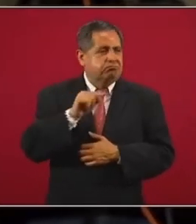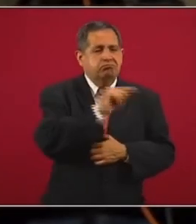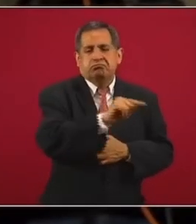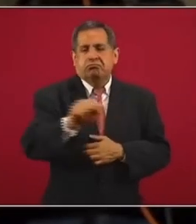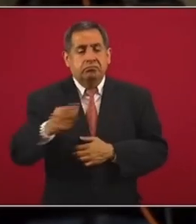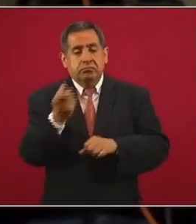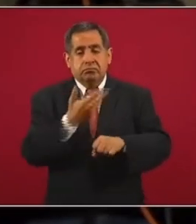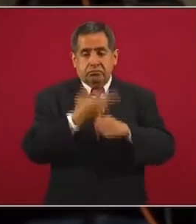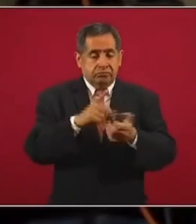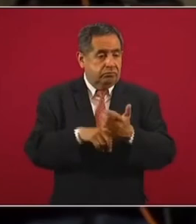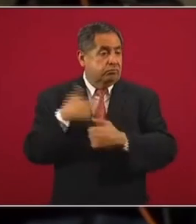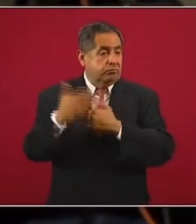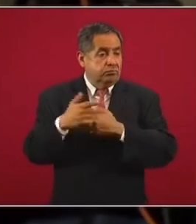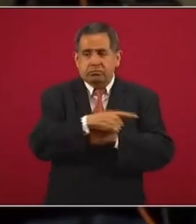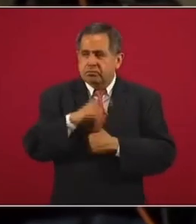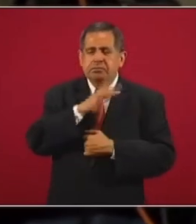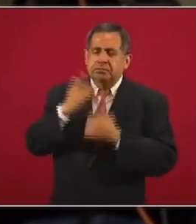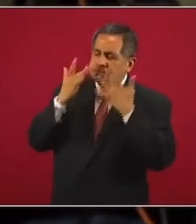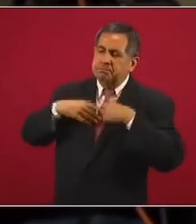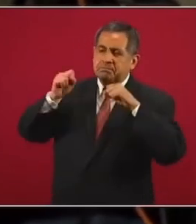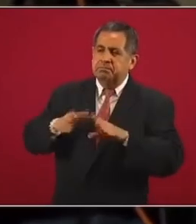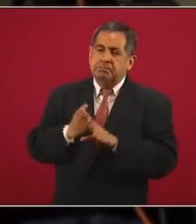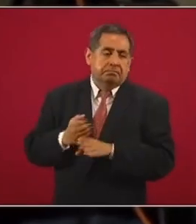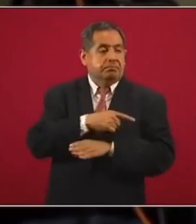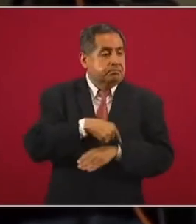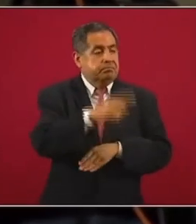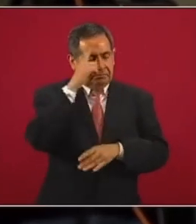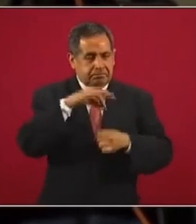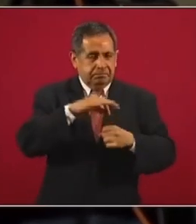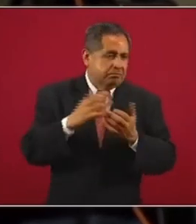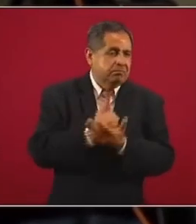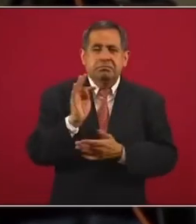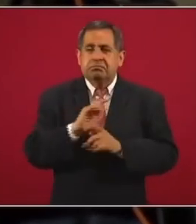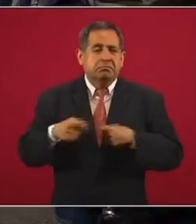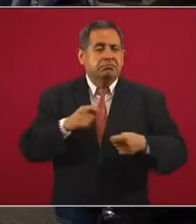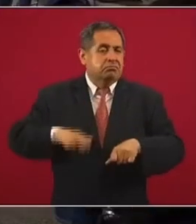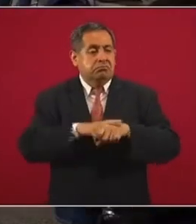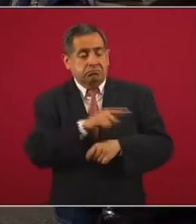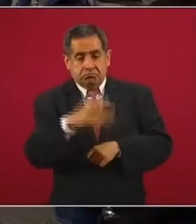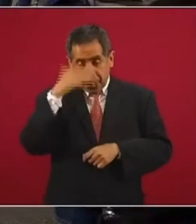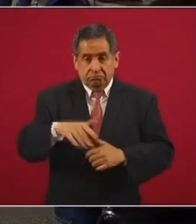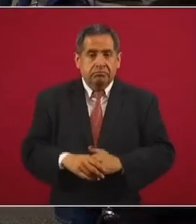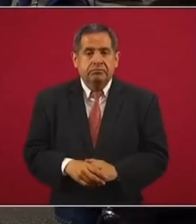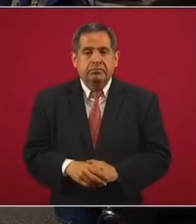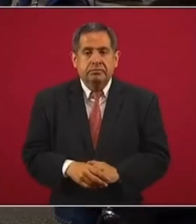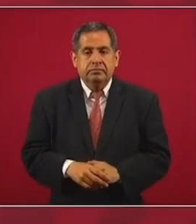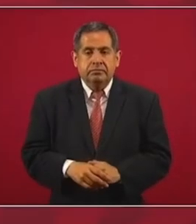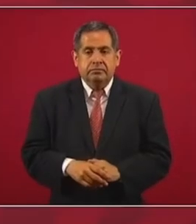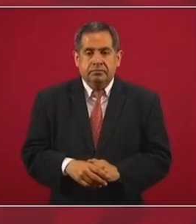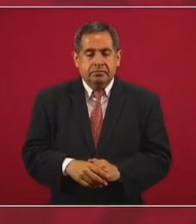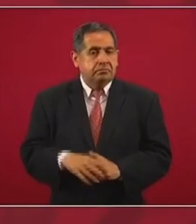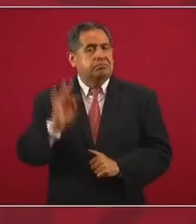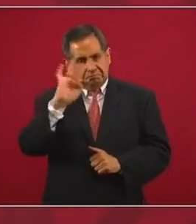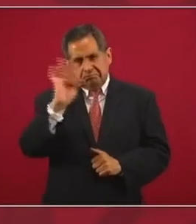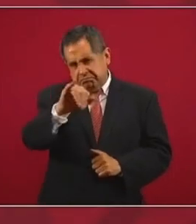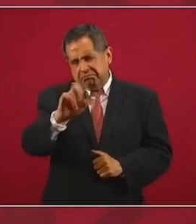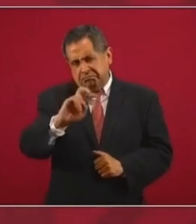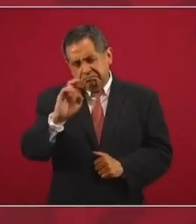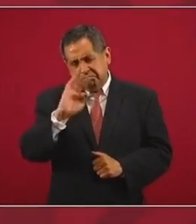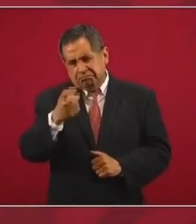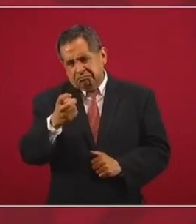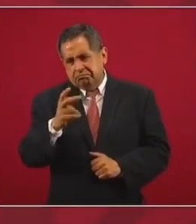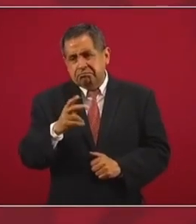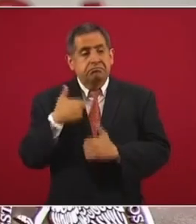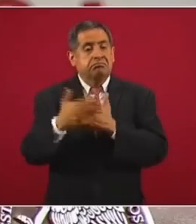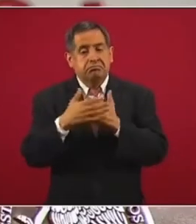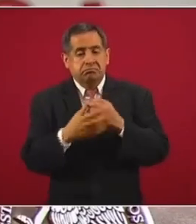algún miembro de su gabinete esté pronto a dejar el cargo buscando algún puesto de elección popular como alguna gubernatura? Eso posiblemente sí se presente, porque